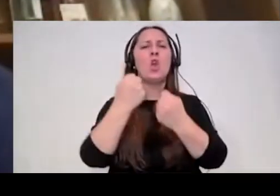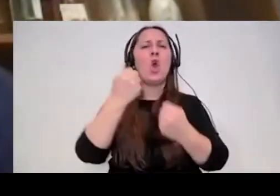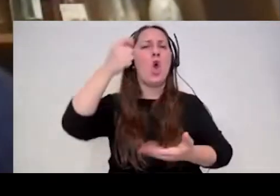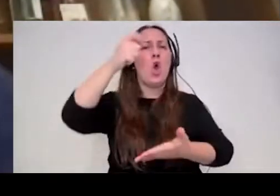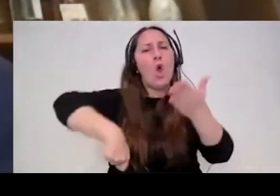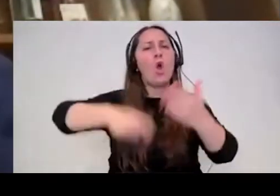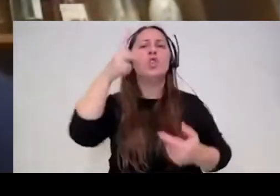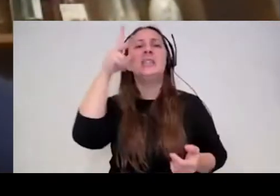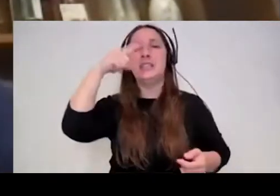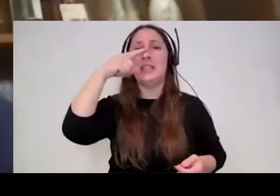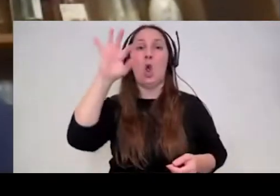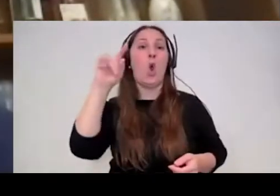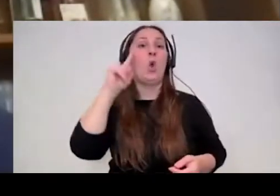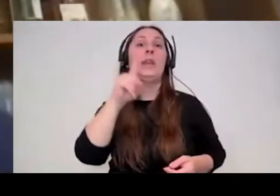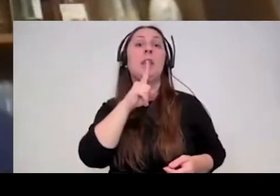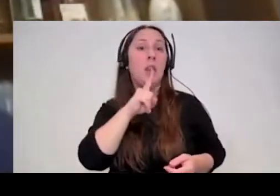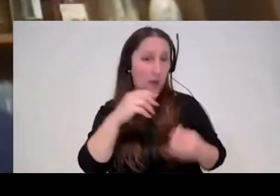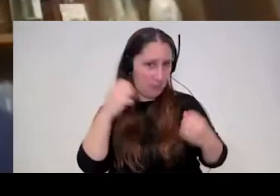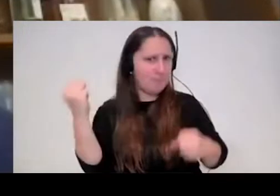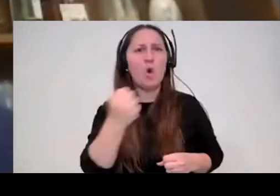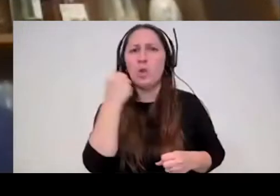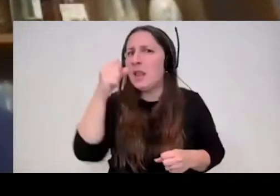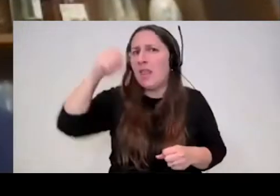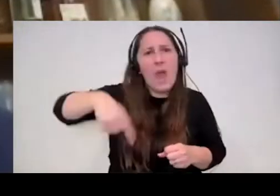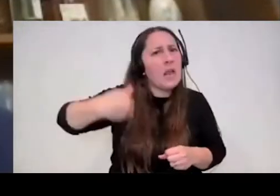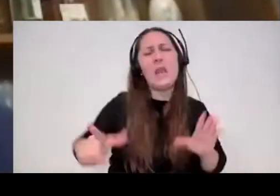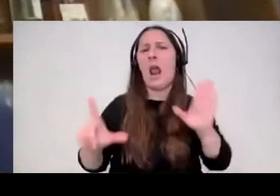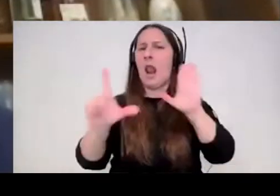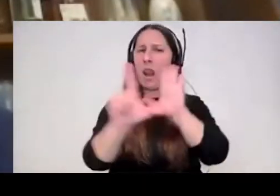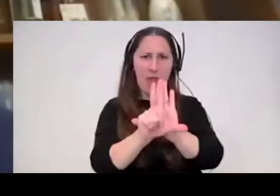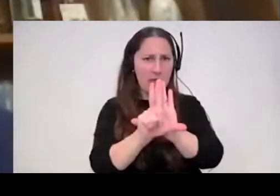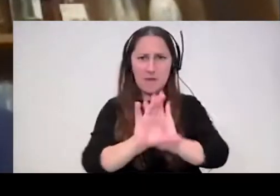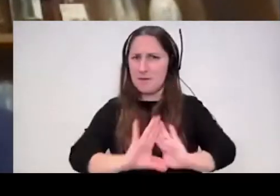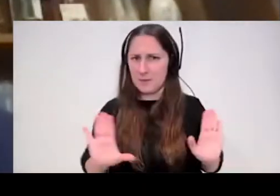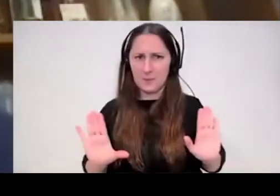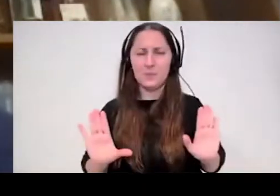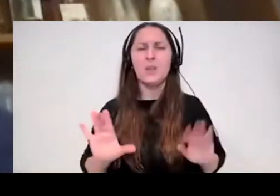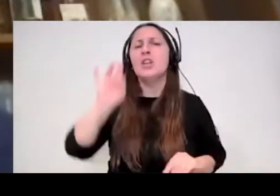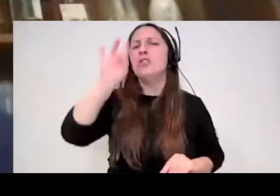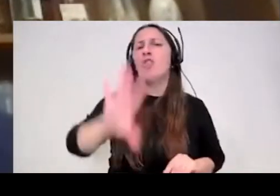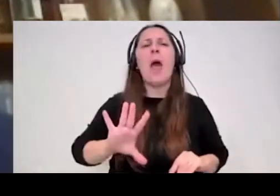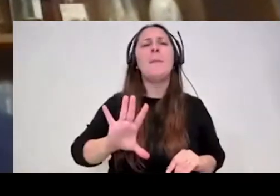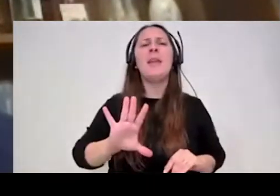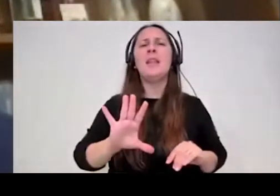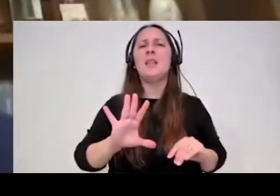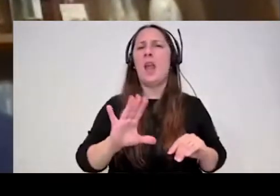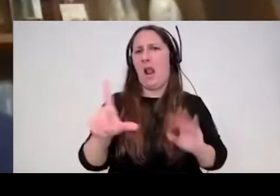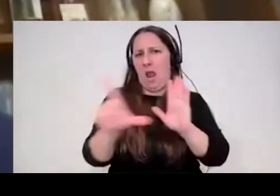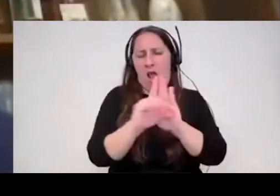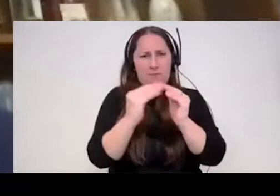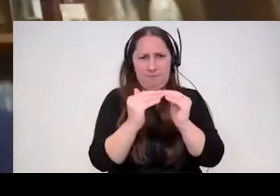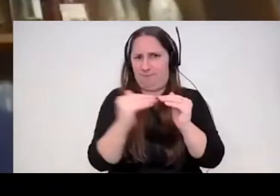tenerlo en cuenta, es ley para la Argentina, ¿no? Como veíamos, no solo tiene carácter supralegal por ser un convenio de la